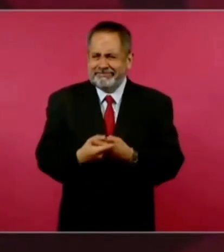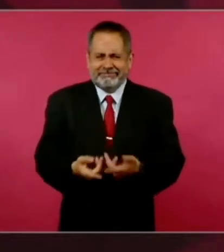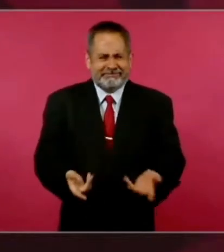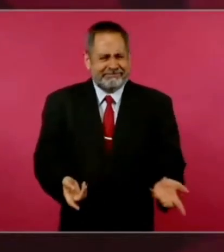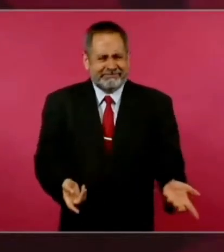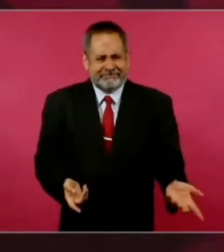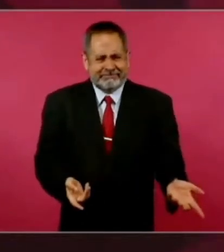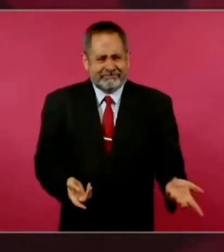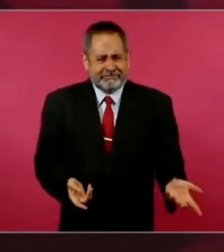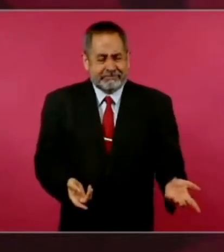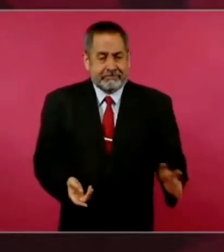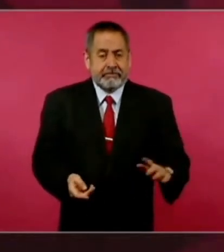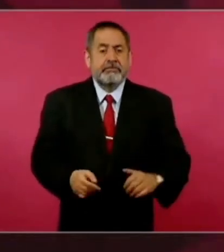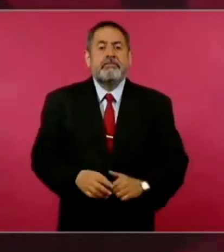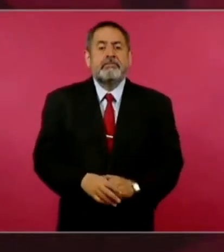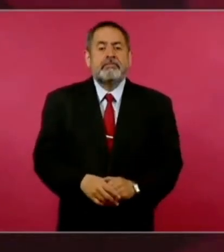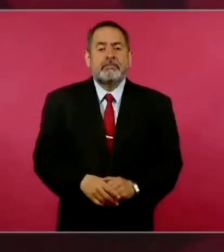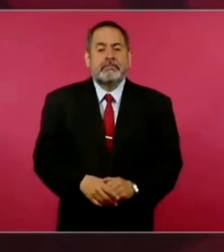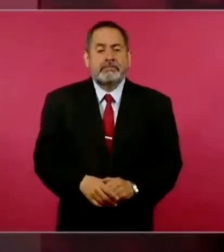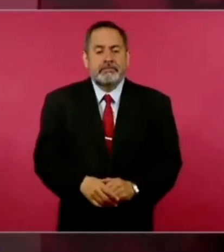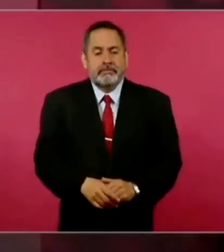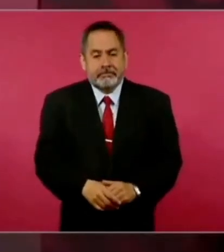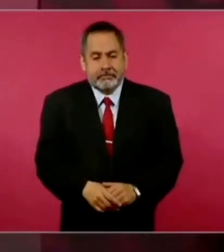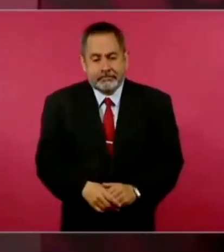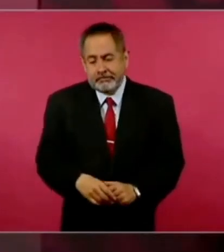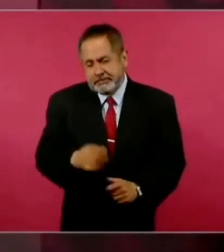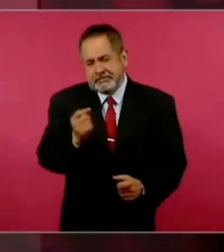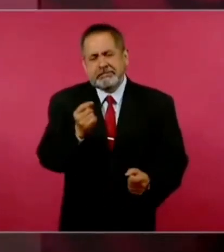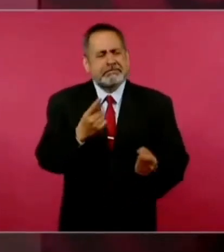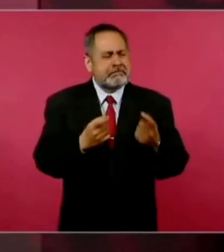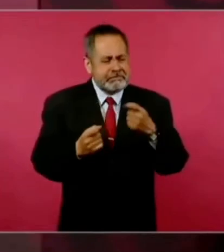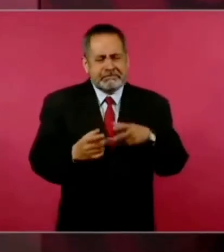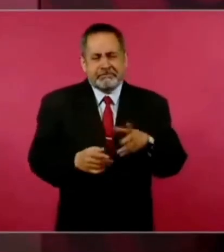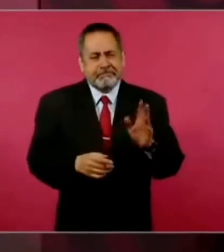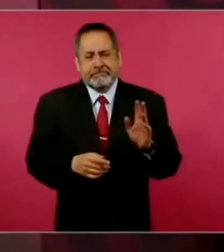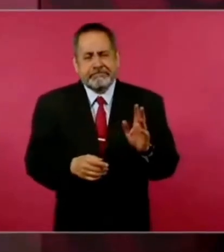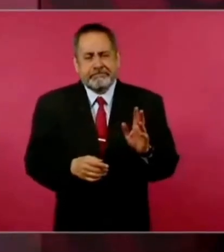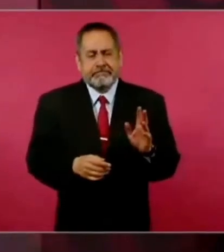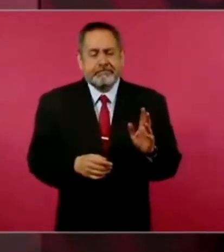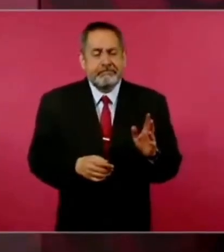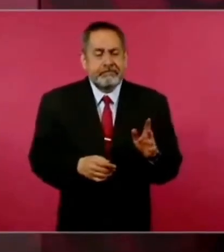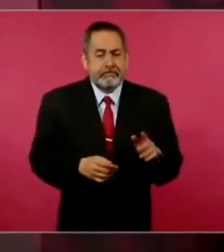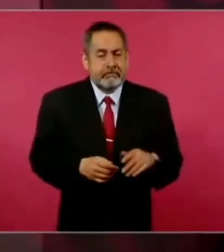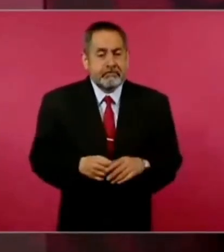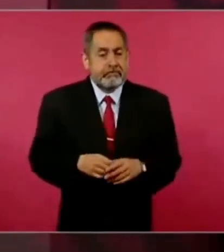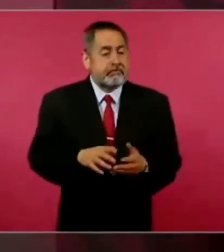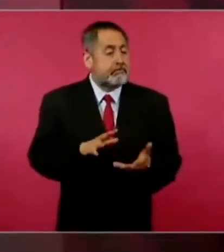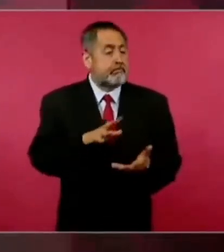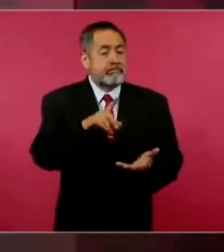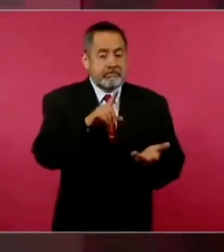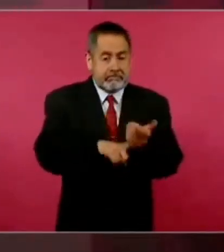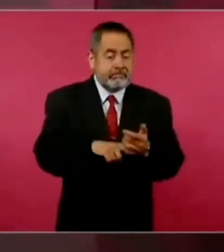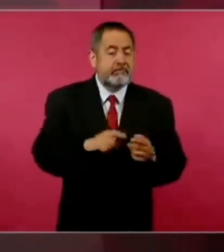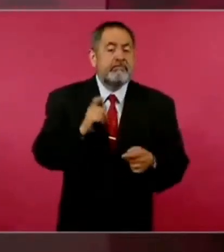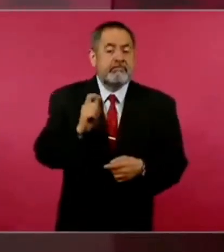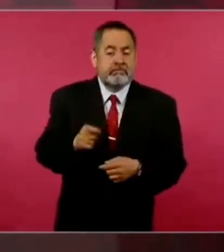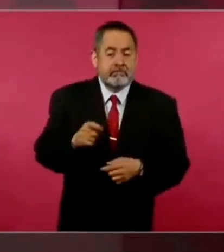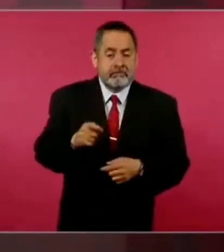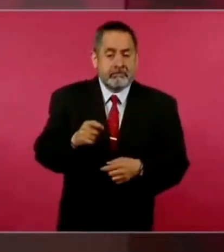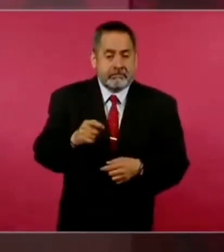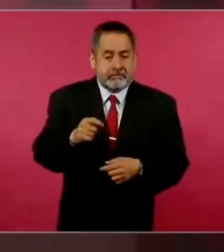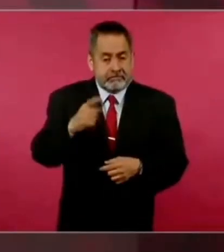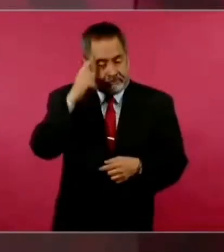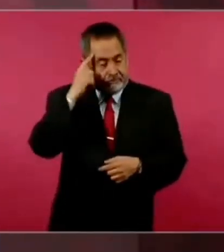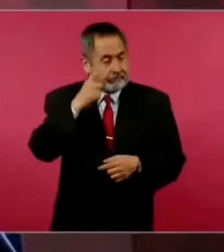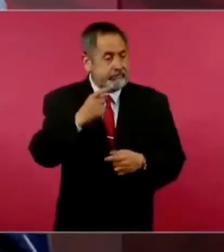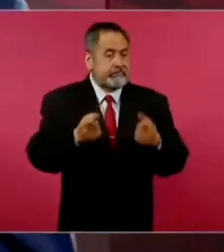En algunos casos, y eso no les funcionó, porque la mayor riqueza